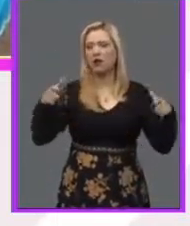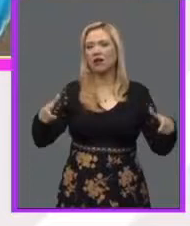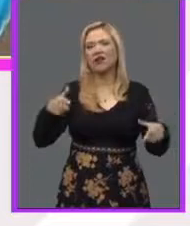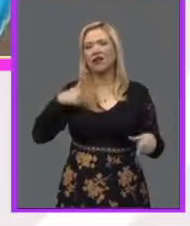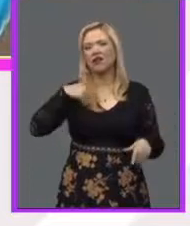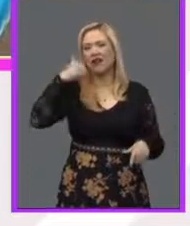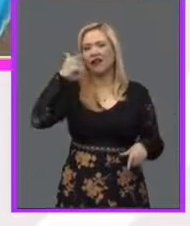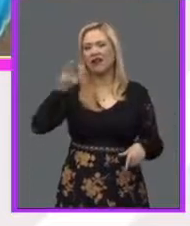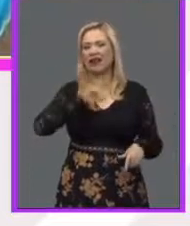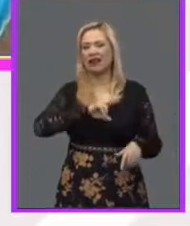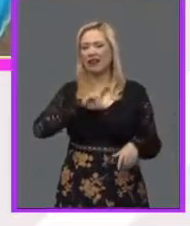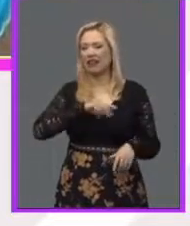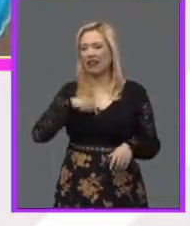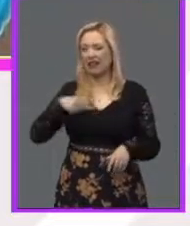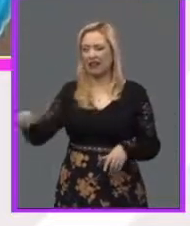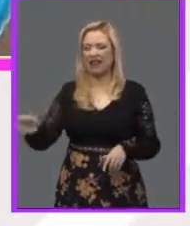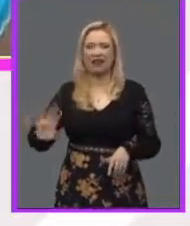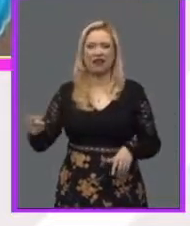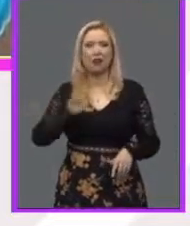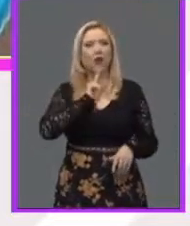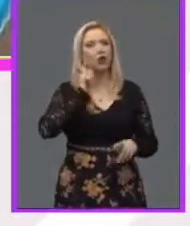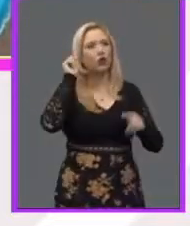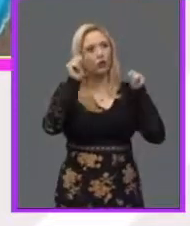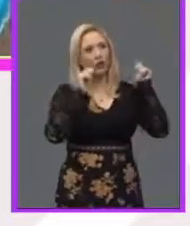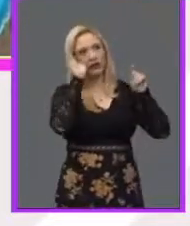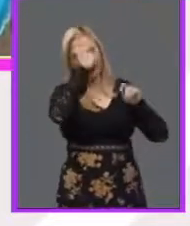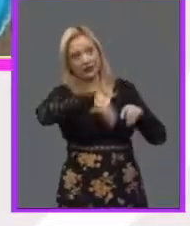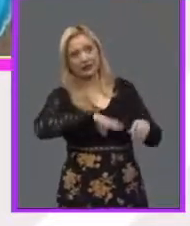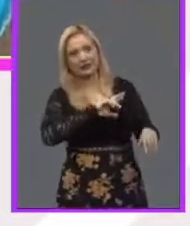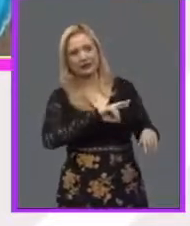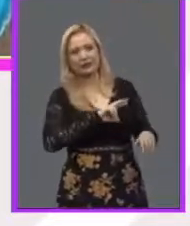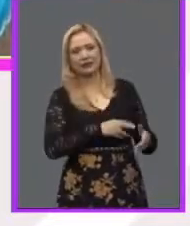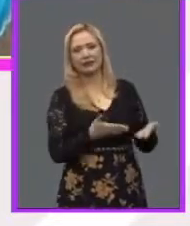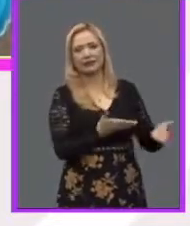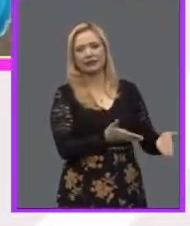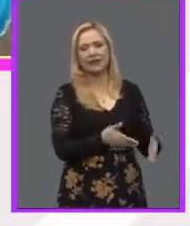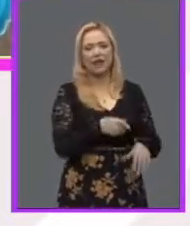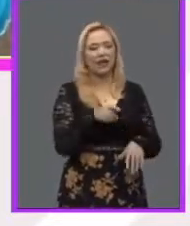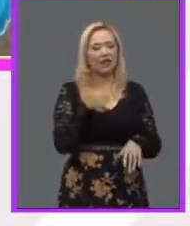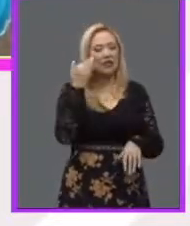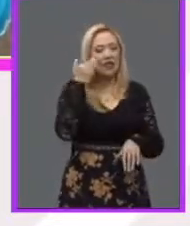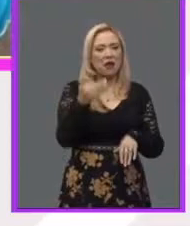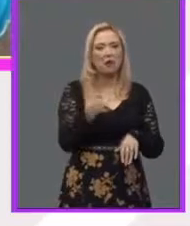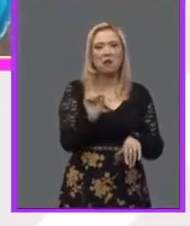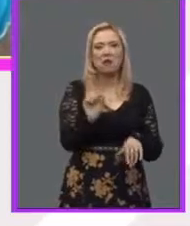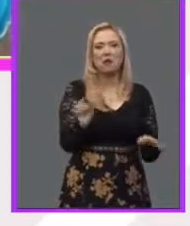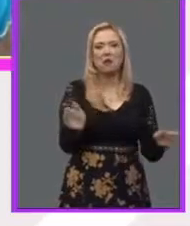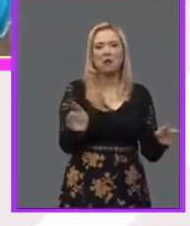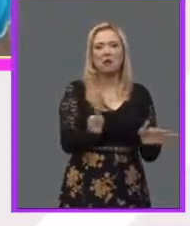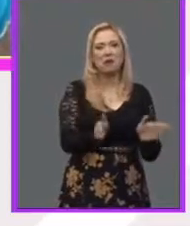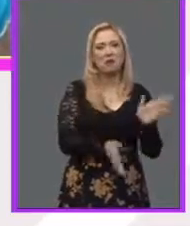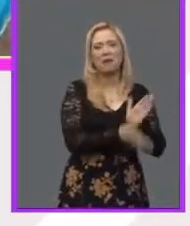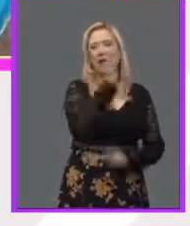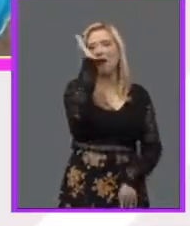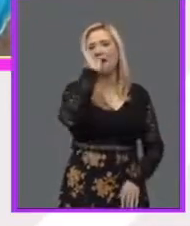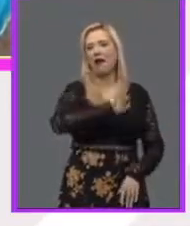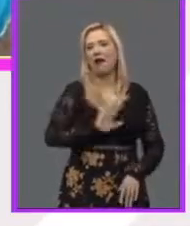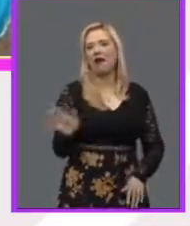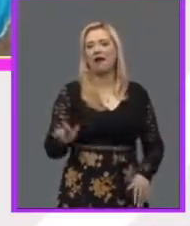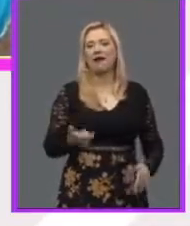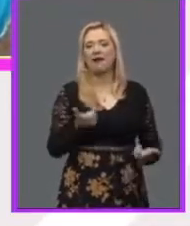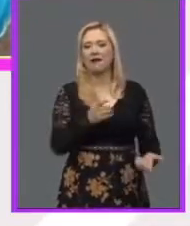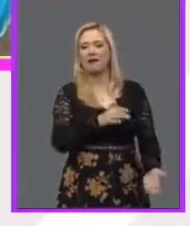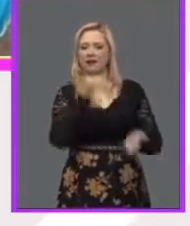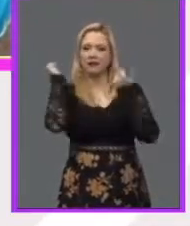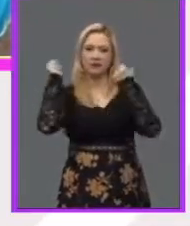a locales, sino quieren rentarle a turistas, ¿no? Es decir, arrendamientos a corto plazo. Que eso implica otro debate